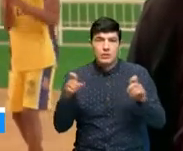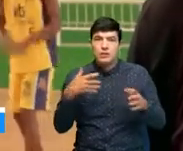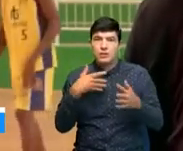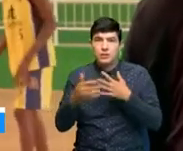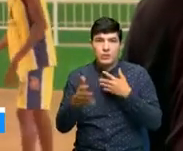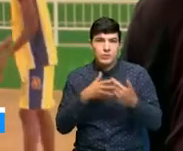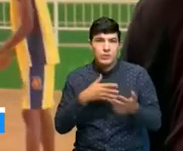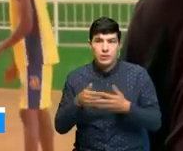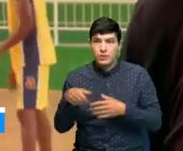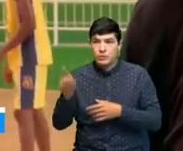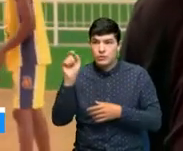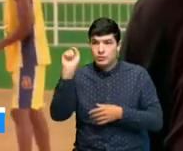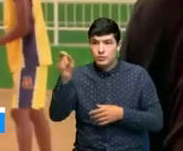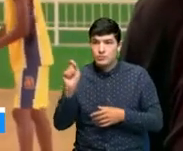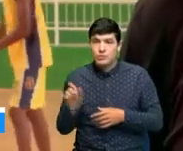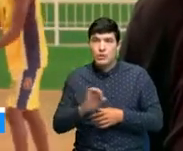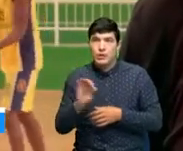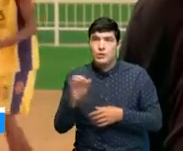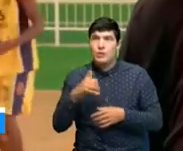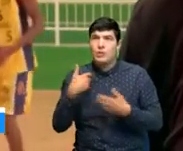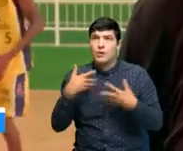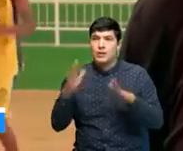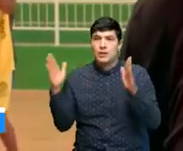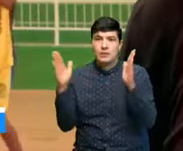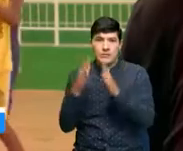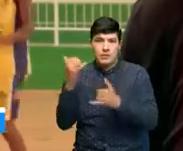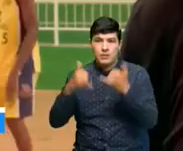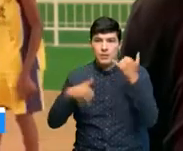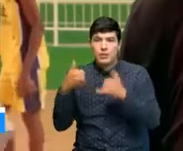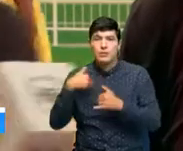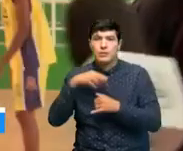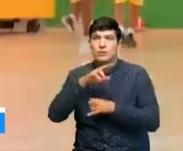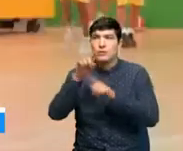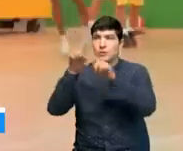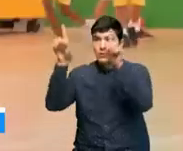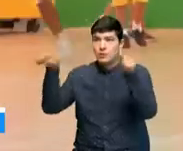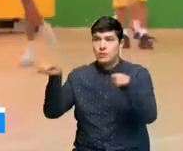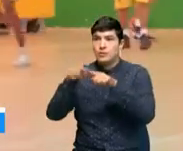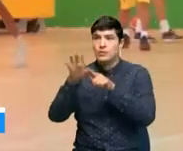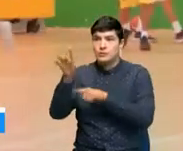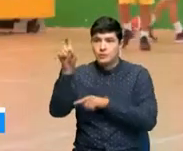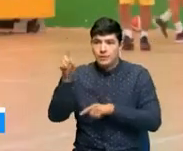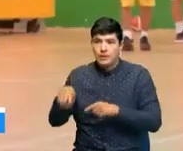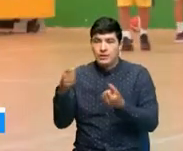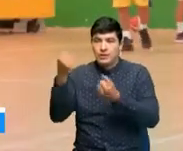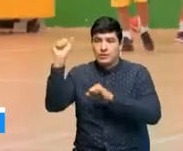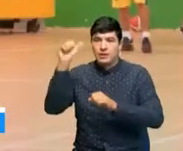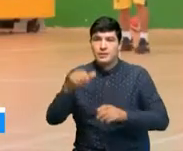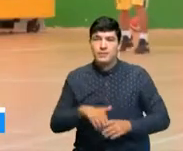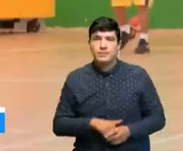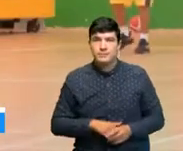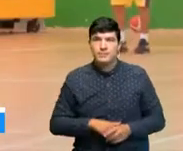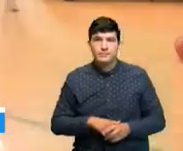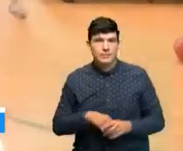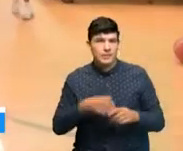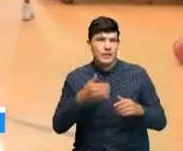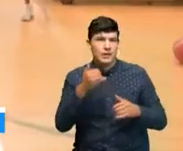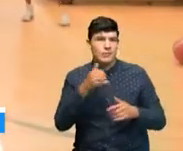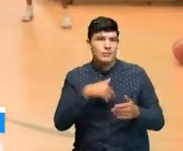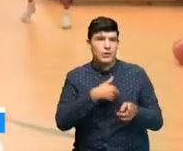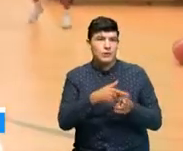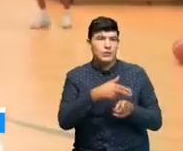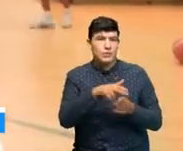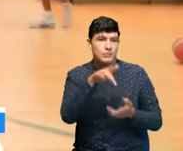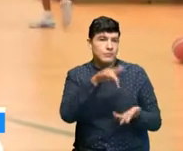importa los puntos o con quien juegue, en la pizarra debemos ganar. El debut de Búcaros en la liga local será el